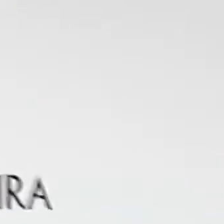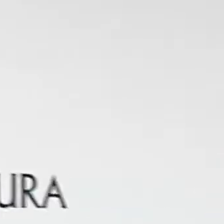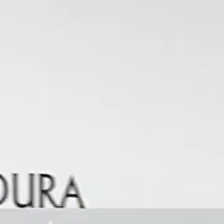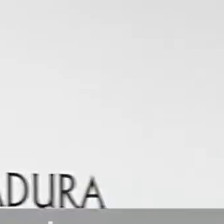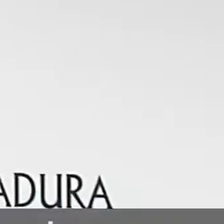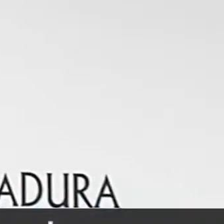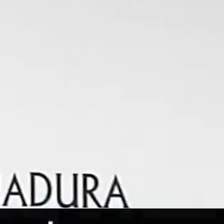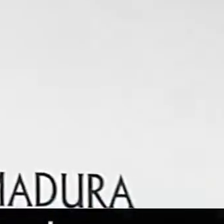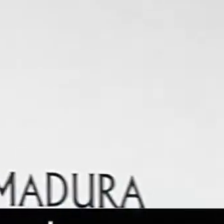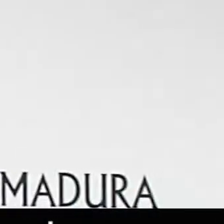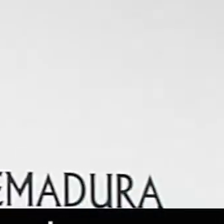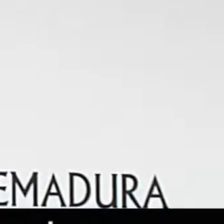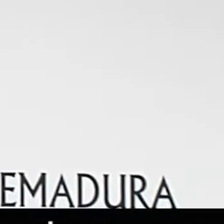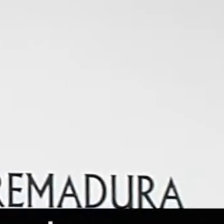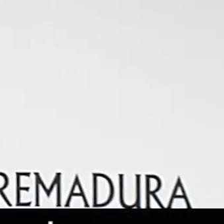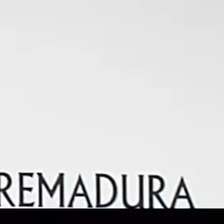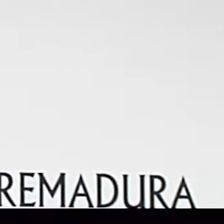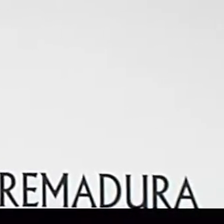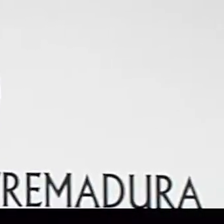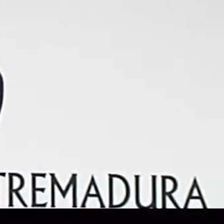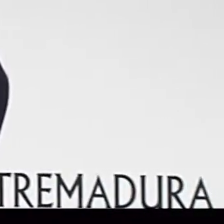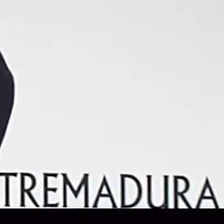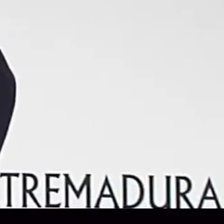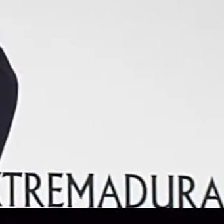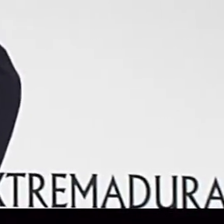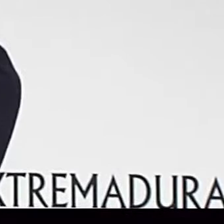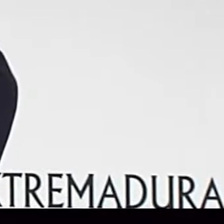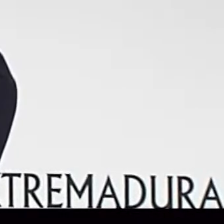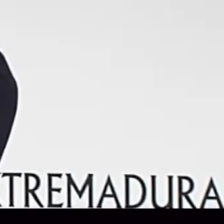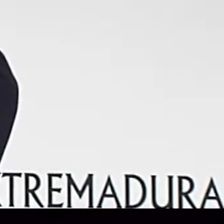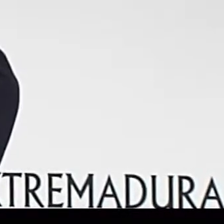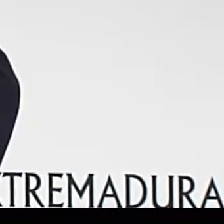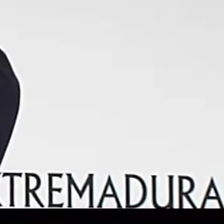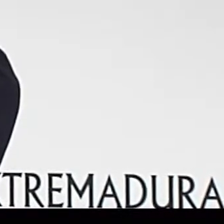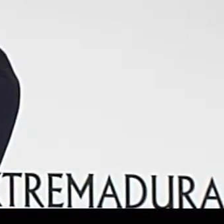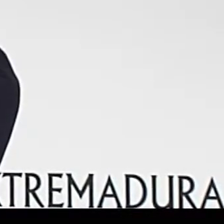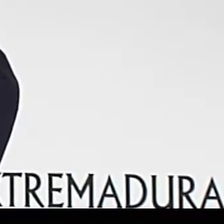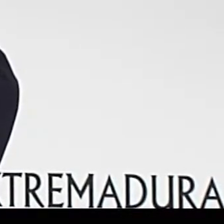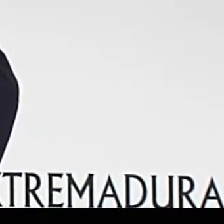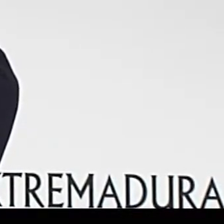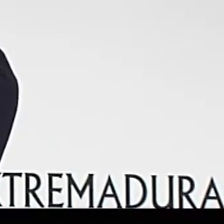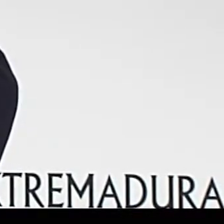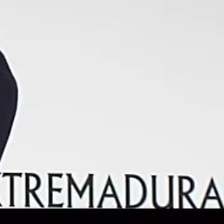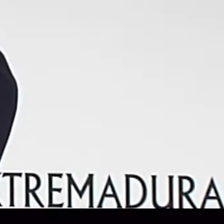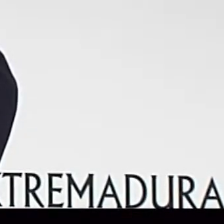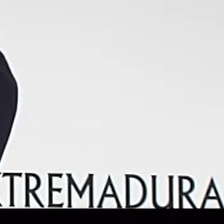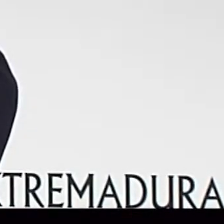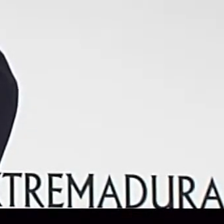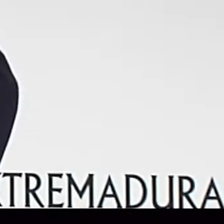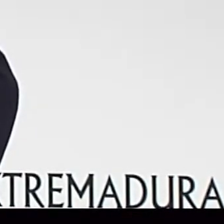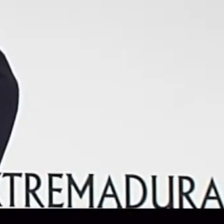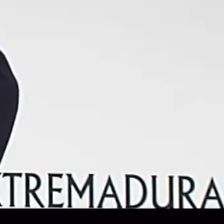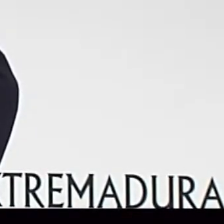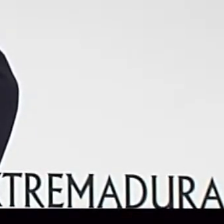Cuando vosotros me digáis buenos días, antes de nada, los cámaras que siempre...